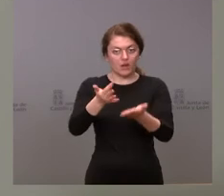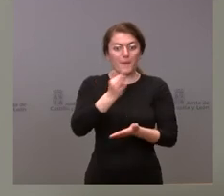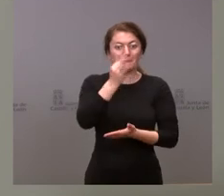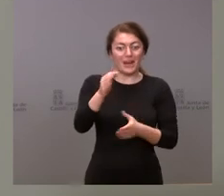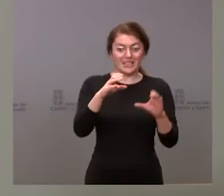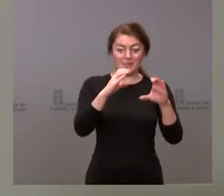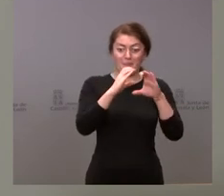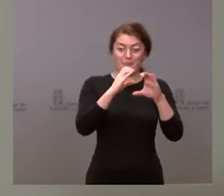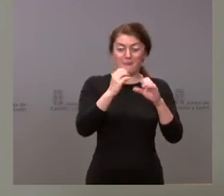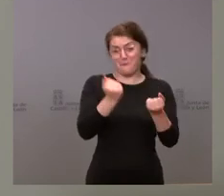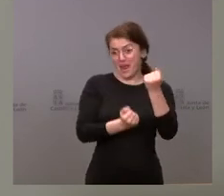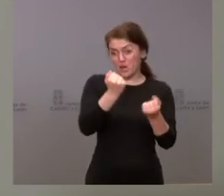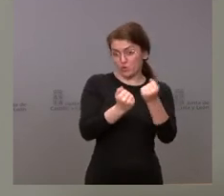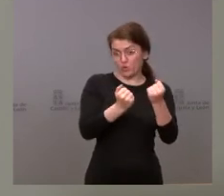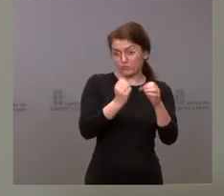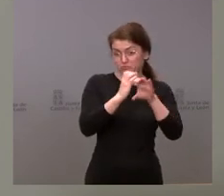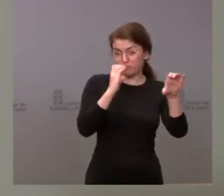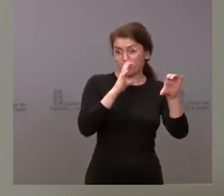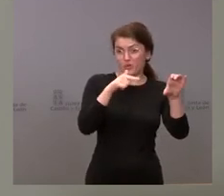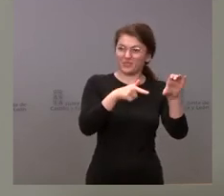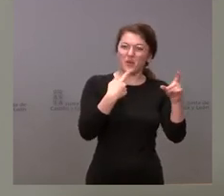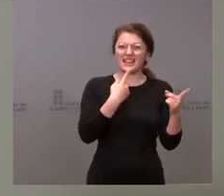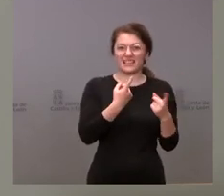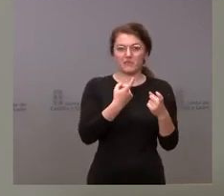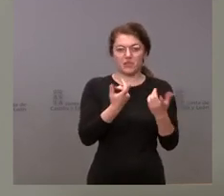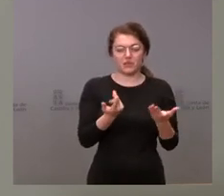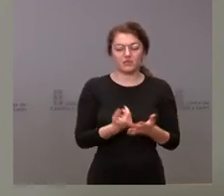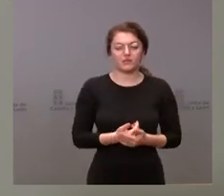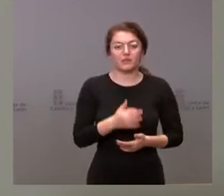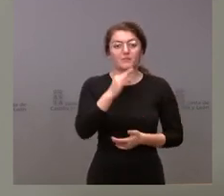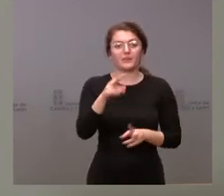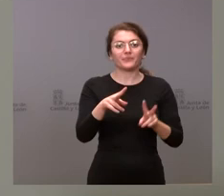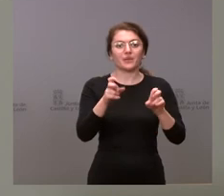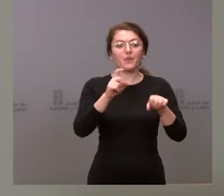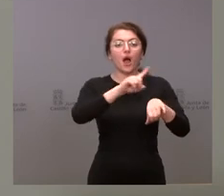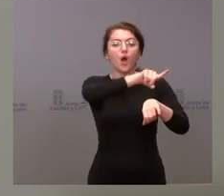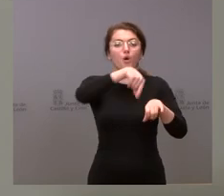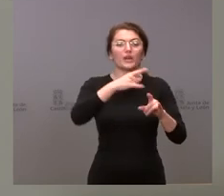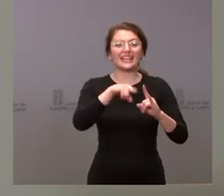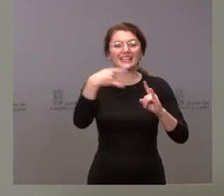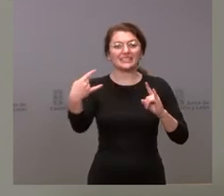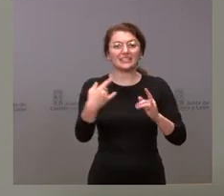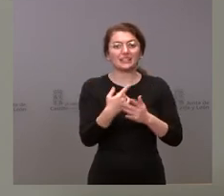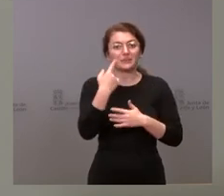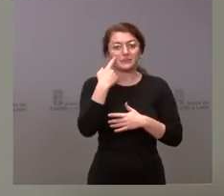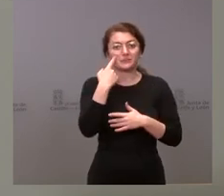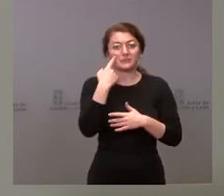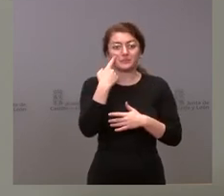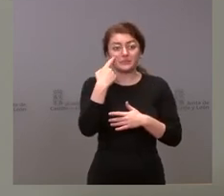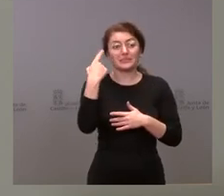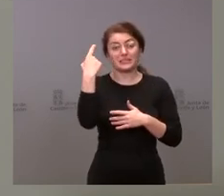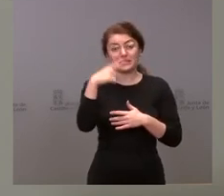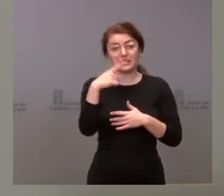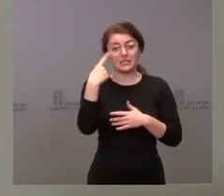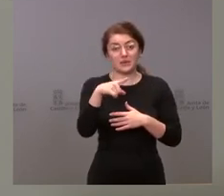ciertas direcciones ciertas deficiencias que hay que mejorar en cuanto al tema de las horas extras es decir que la plantilla de las ambulancias del